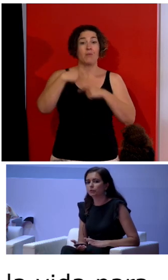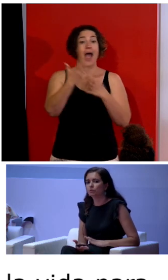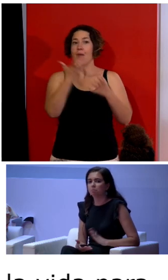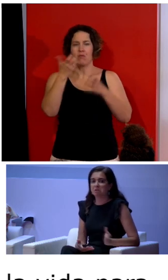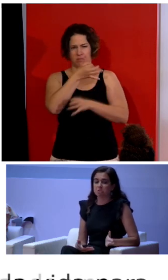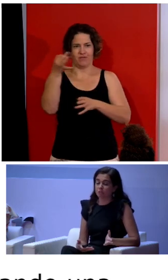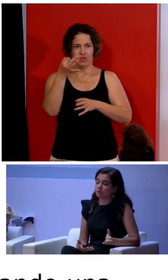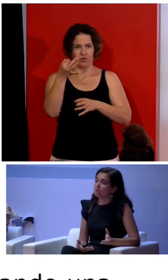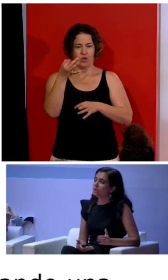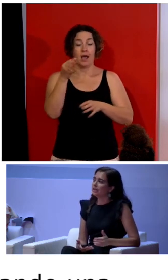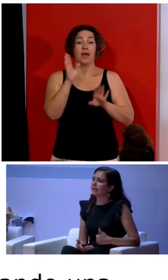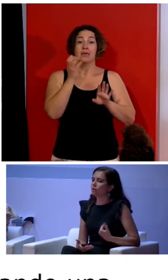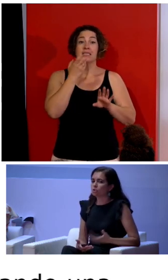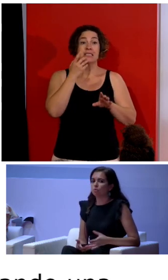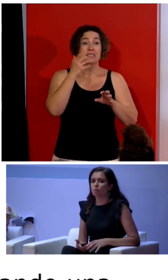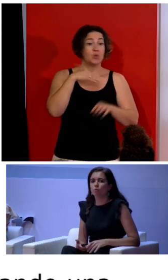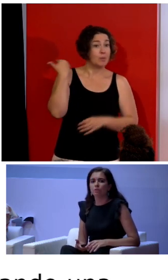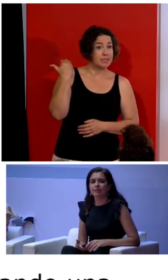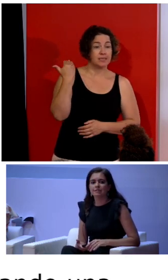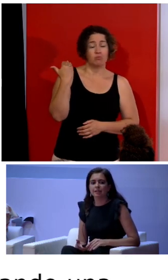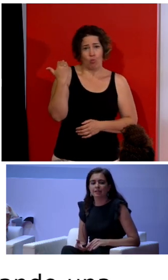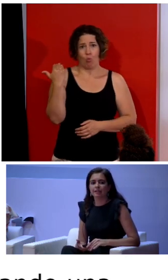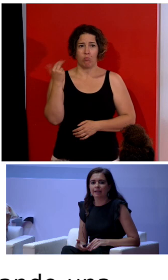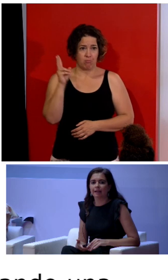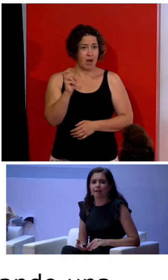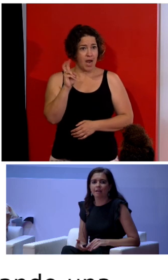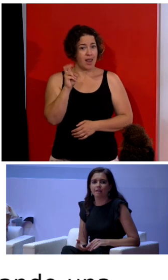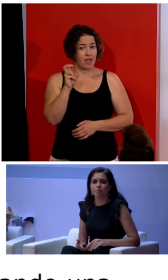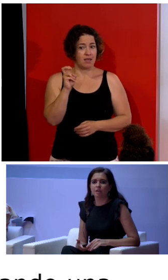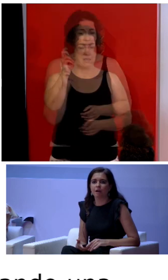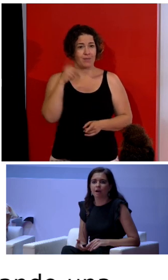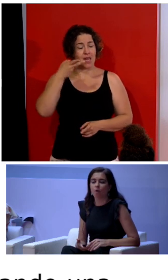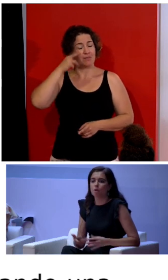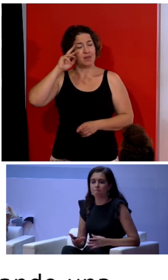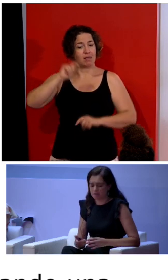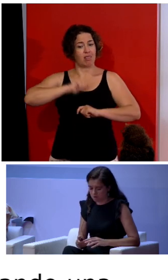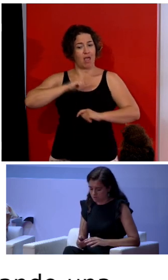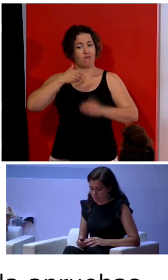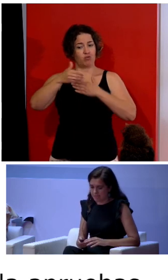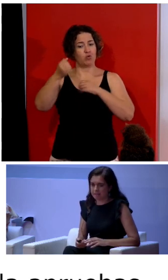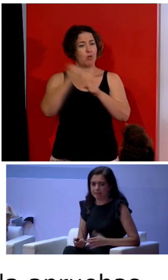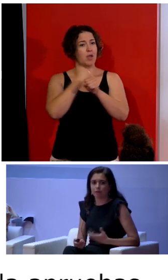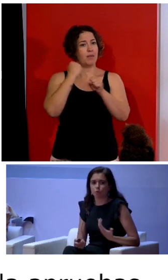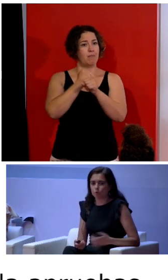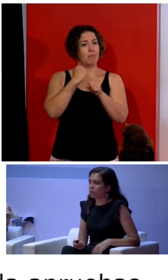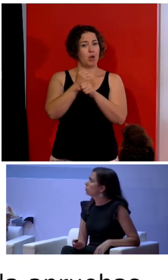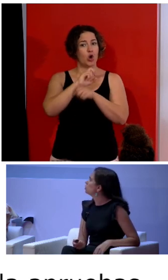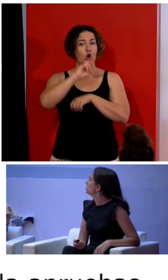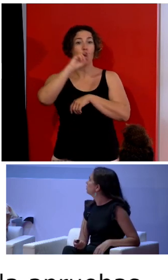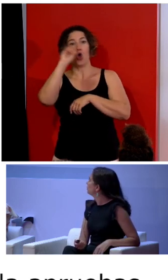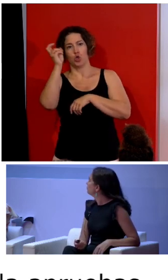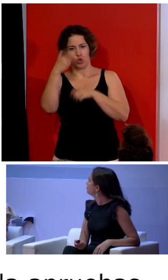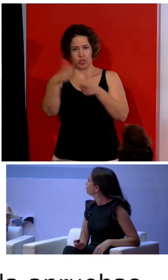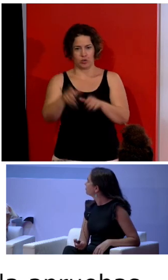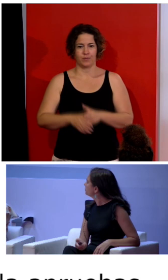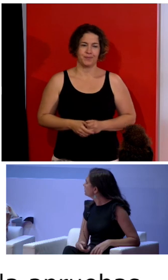perfecto, pero si no, creo que son muy útiles de cara pues a un empleo también en otro sector.